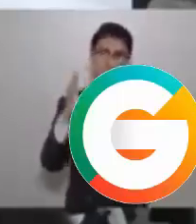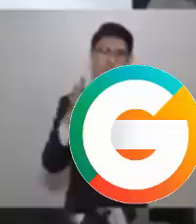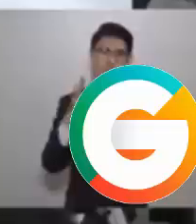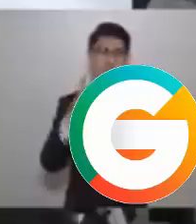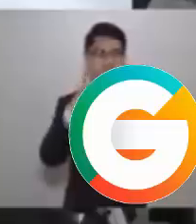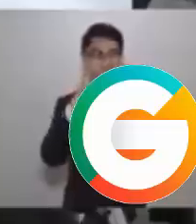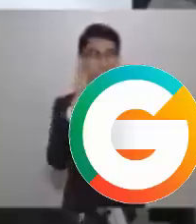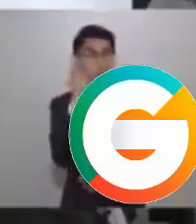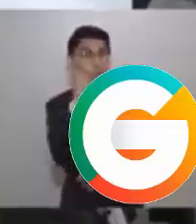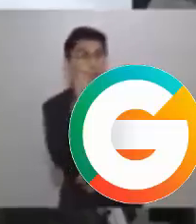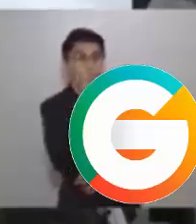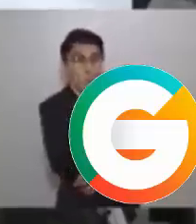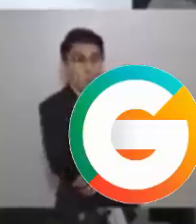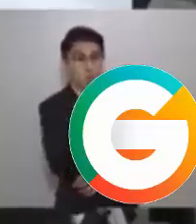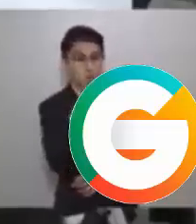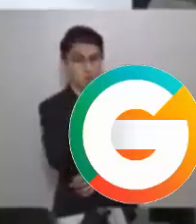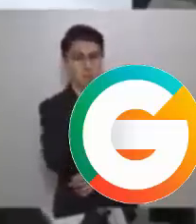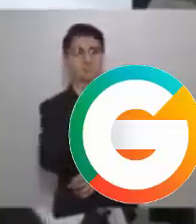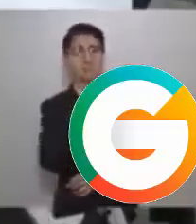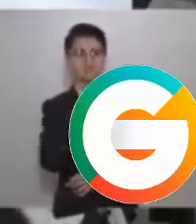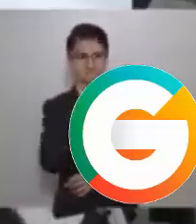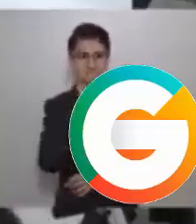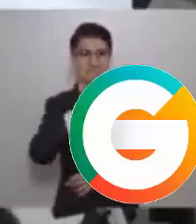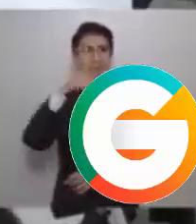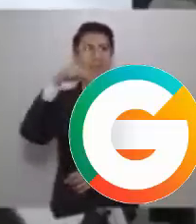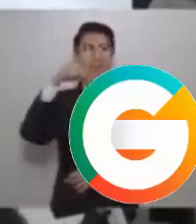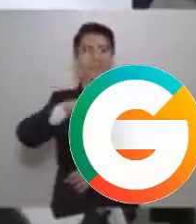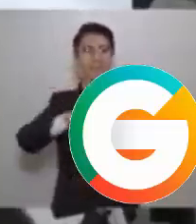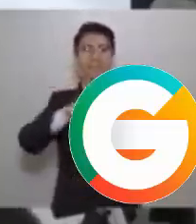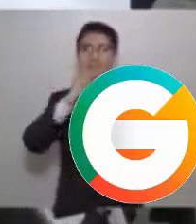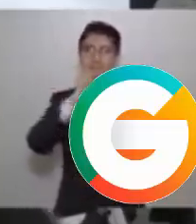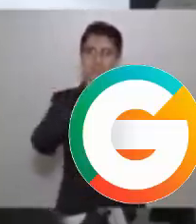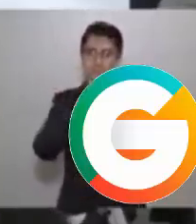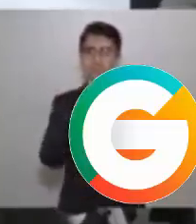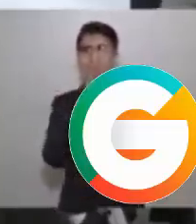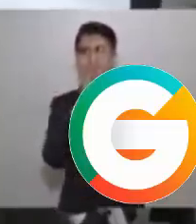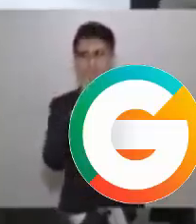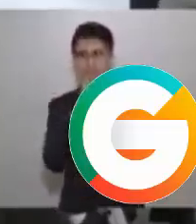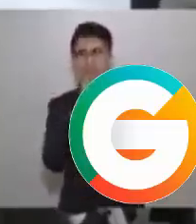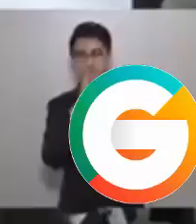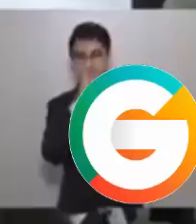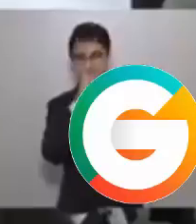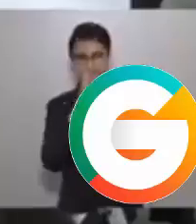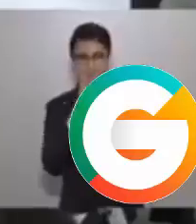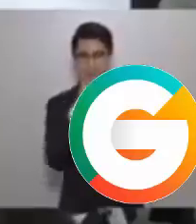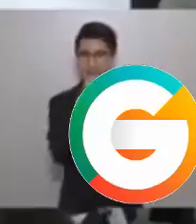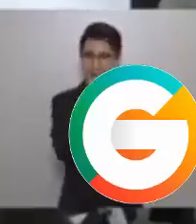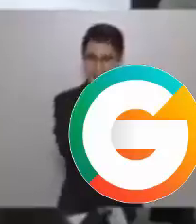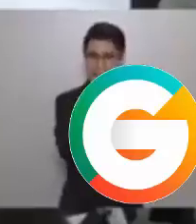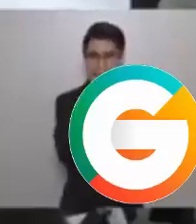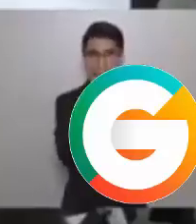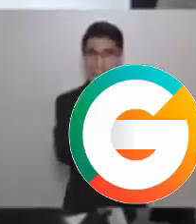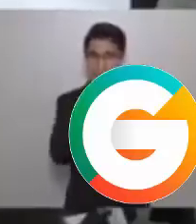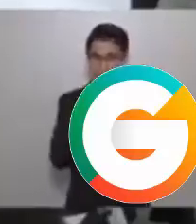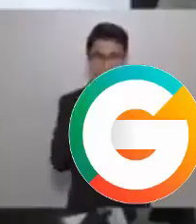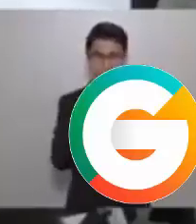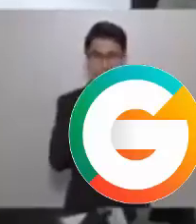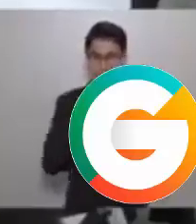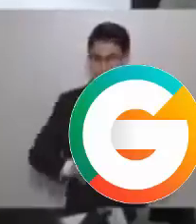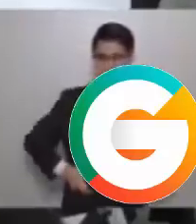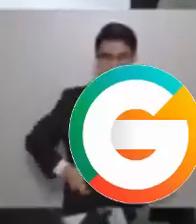No tenía vehículo oficial de cargo en uso, no estaba en labores de funciones como agente de investigación en ese